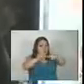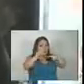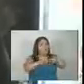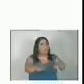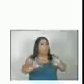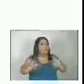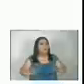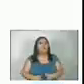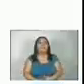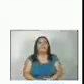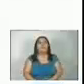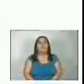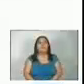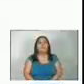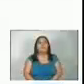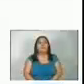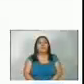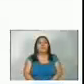para mejor.